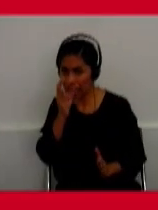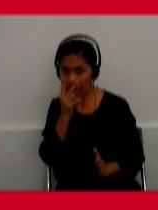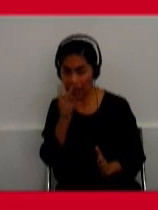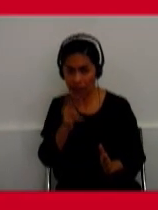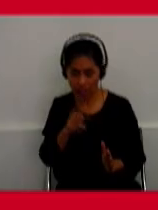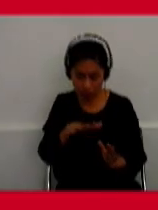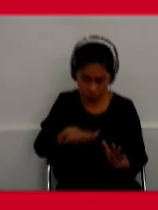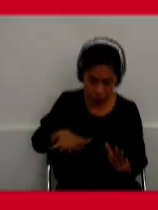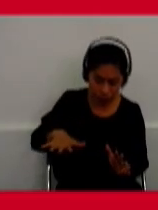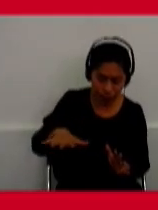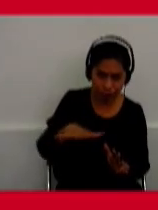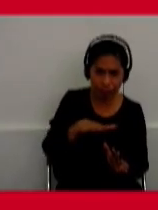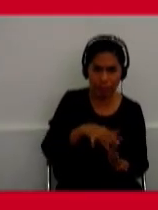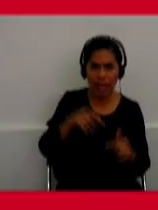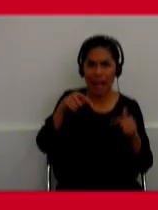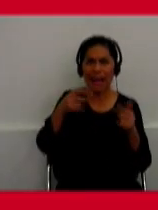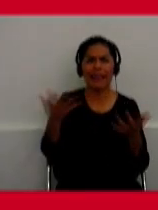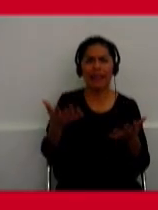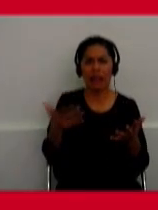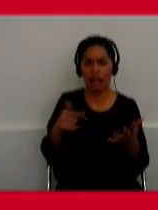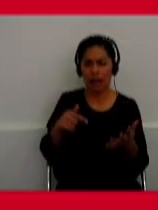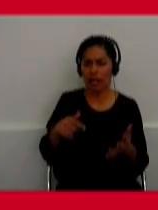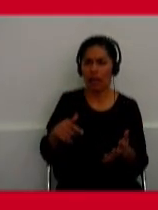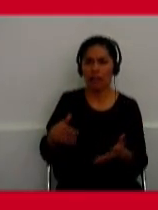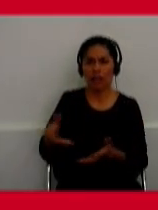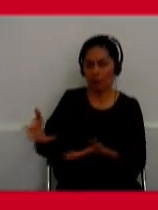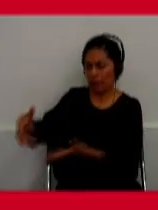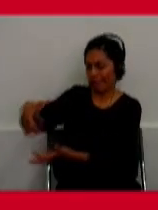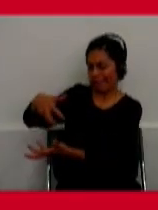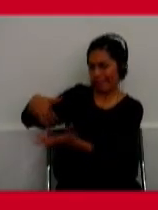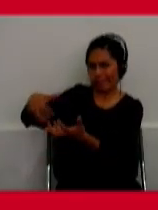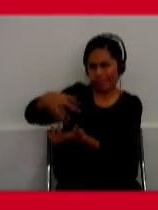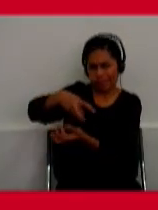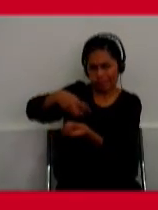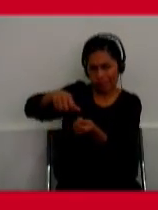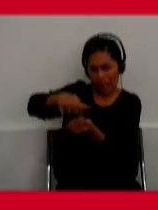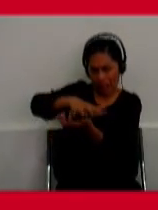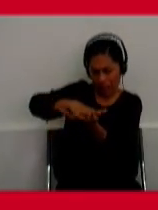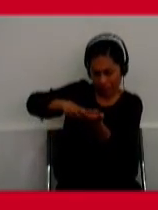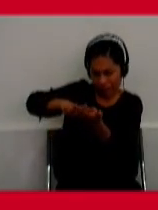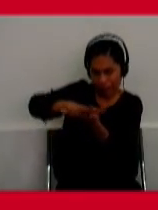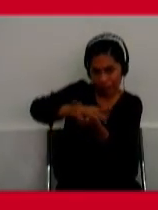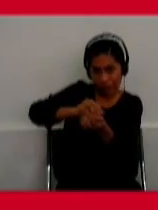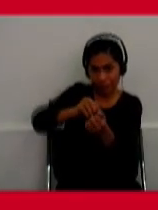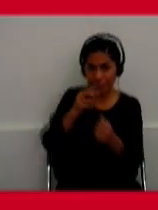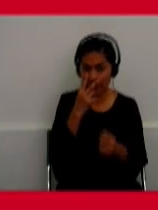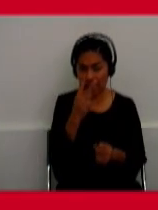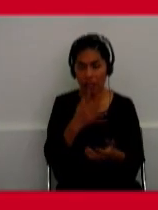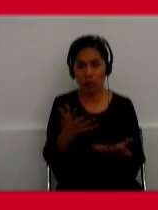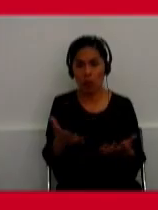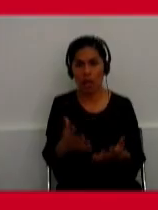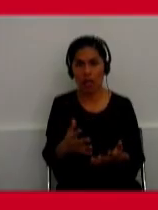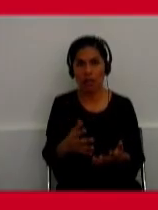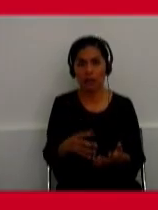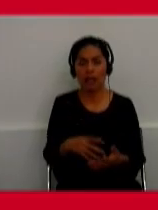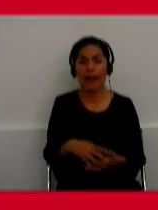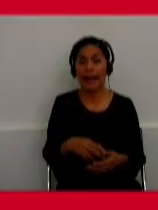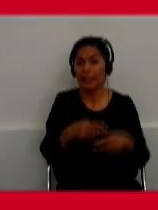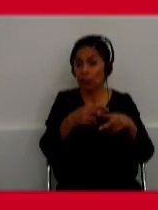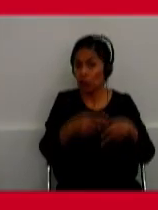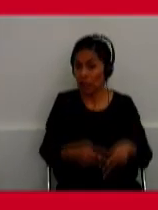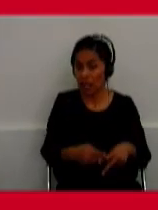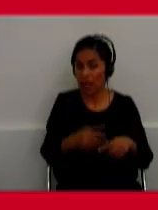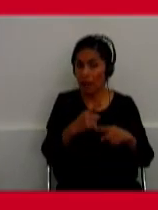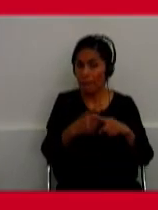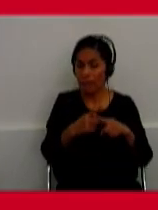más apropiada para dimensionar el espesador. En la columna ahí podemos ver el área unitaria, toneladas por hora por metro